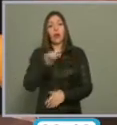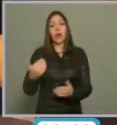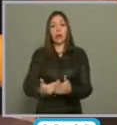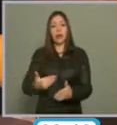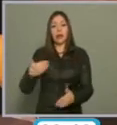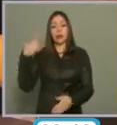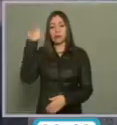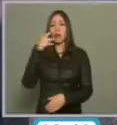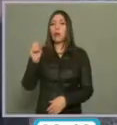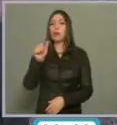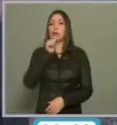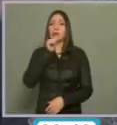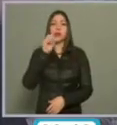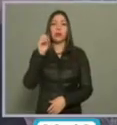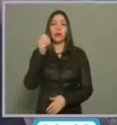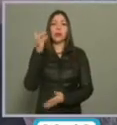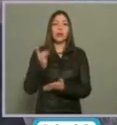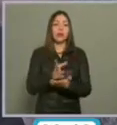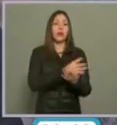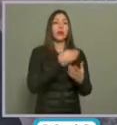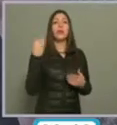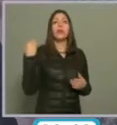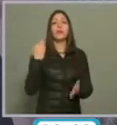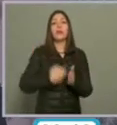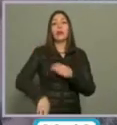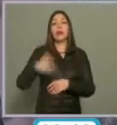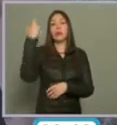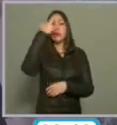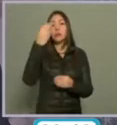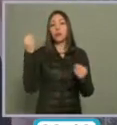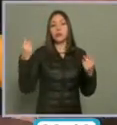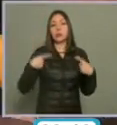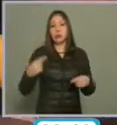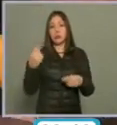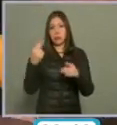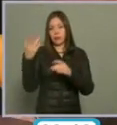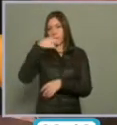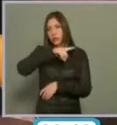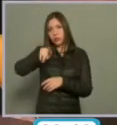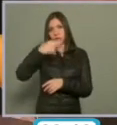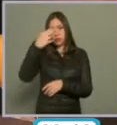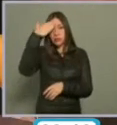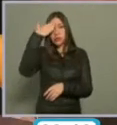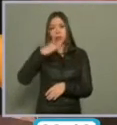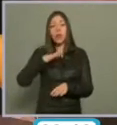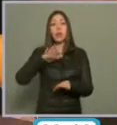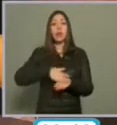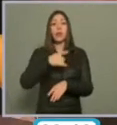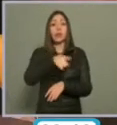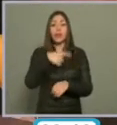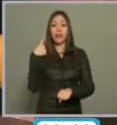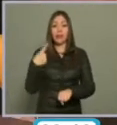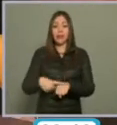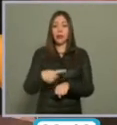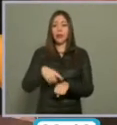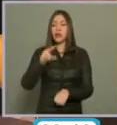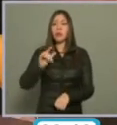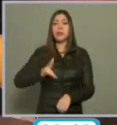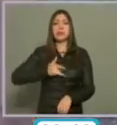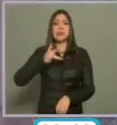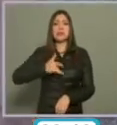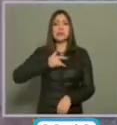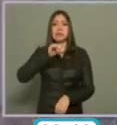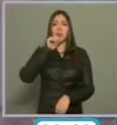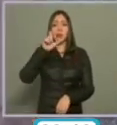no diagnóstico en una gran cantidad de la población. Es importante comentar esto porque al ser una enfermedad asintomática en sus